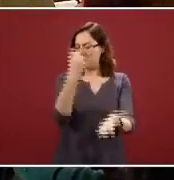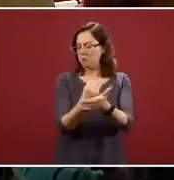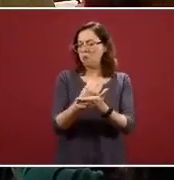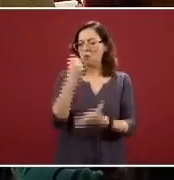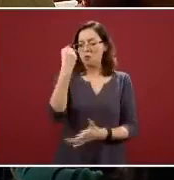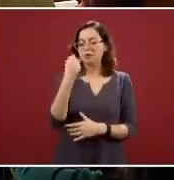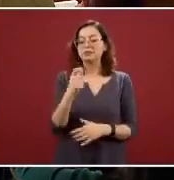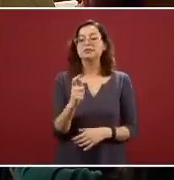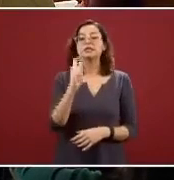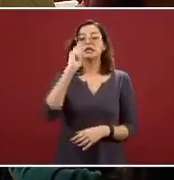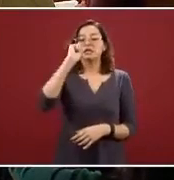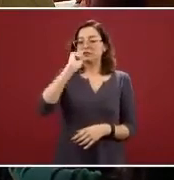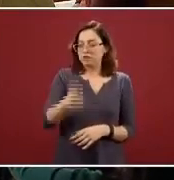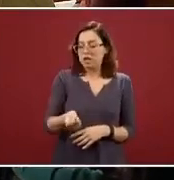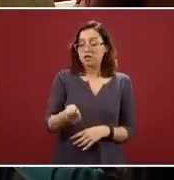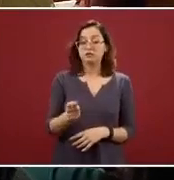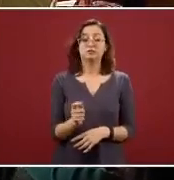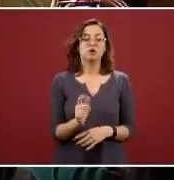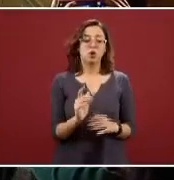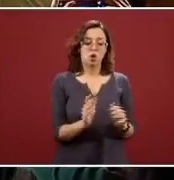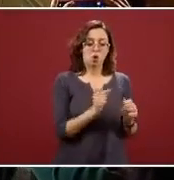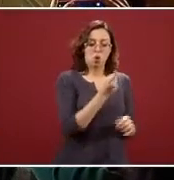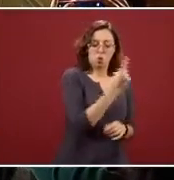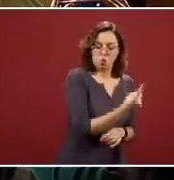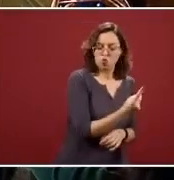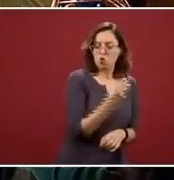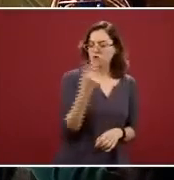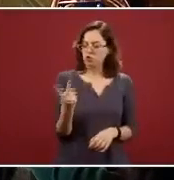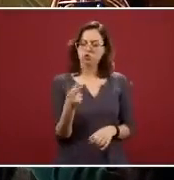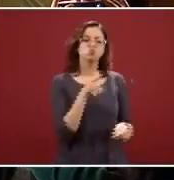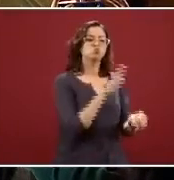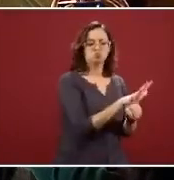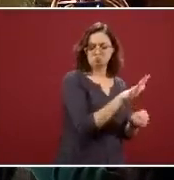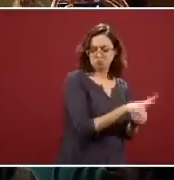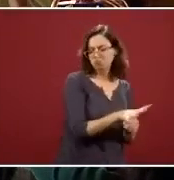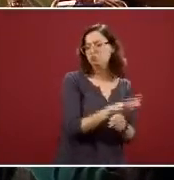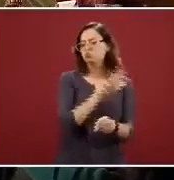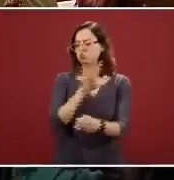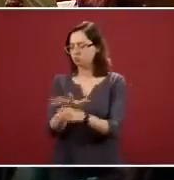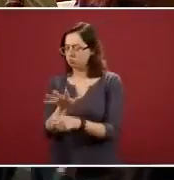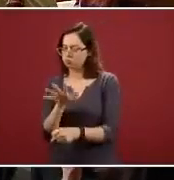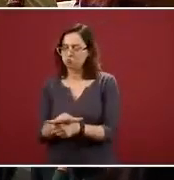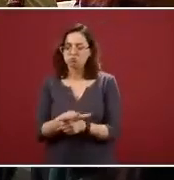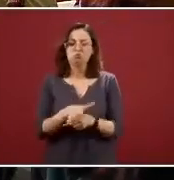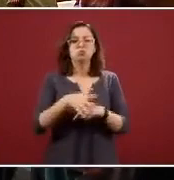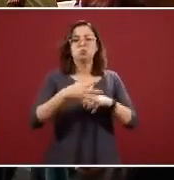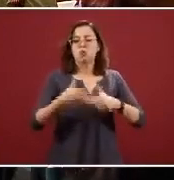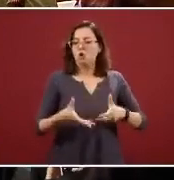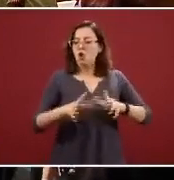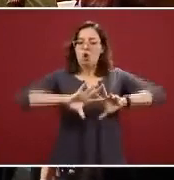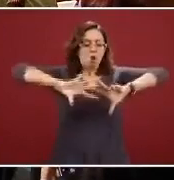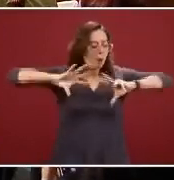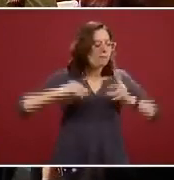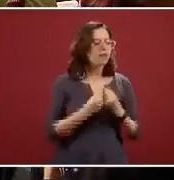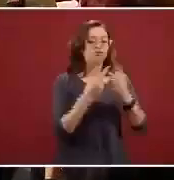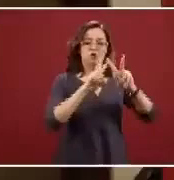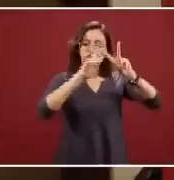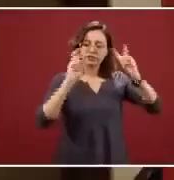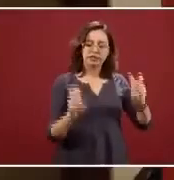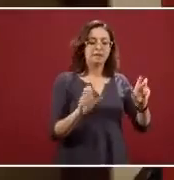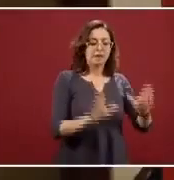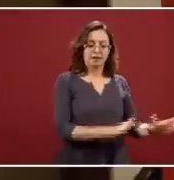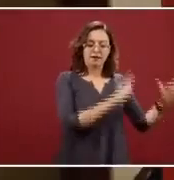que se cubra los escenarios 1 y 2. Mucho de la cobertura del escenario 1, bueno, todo el escenario 1 está cubierto